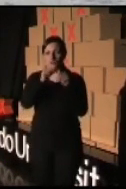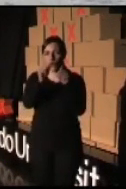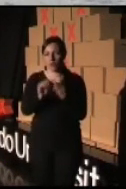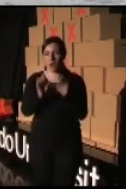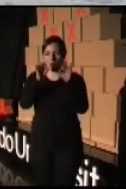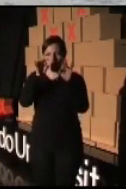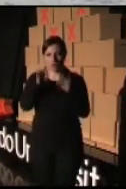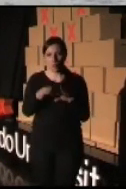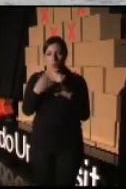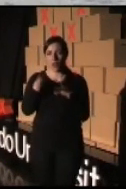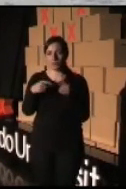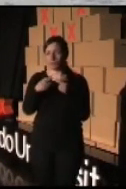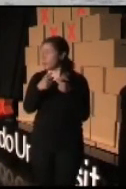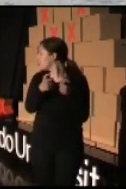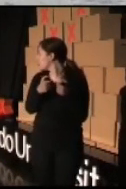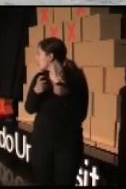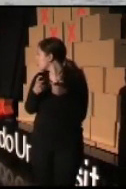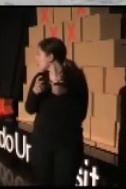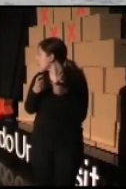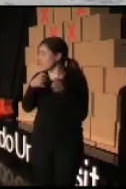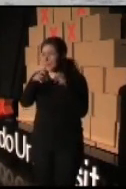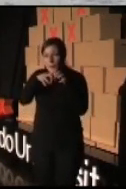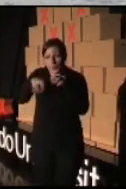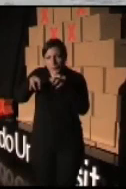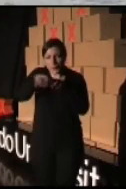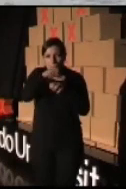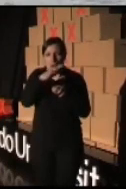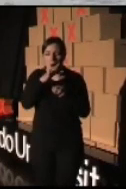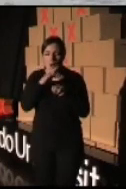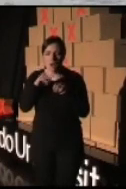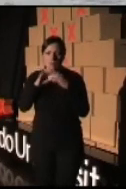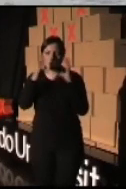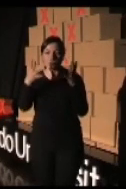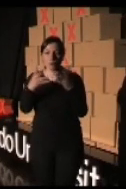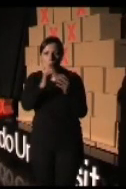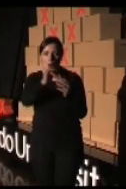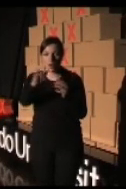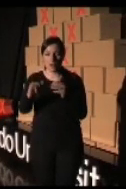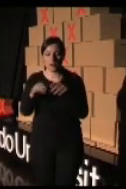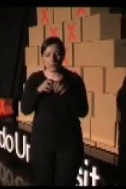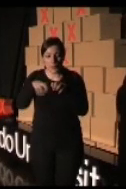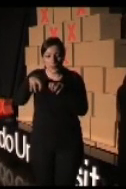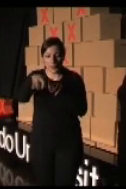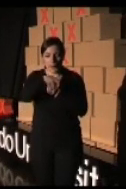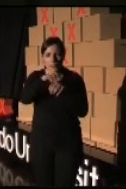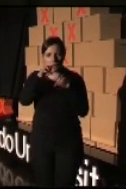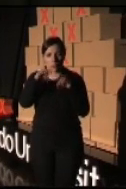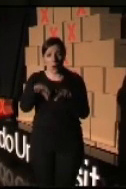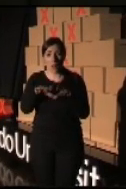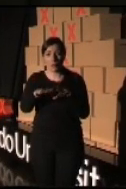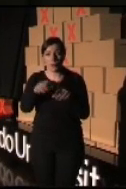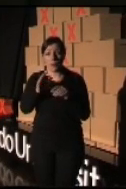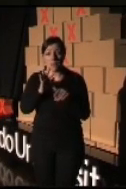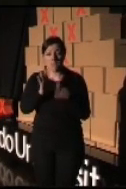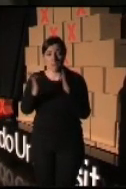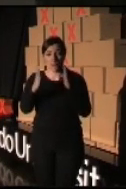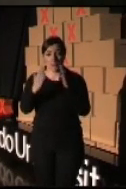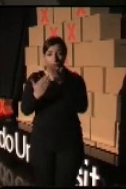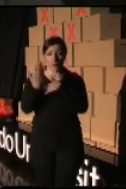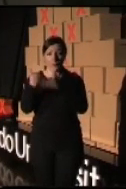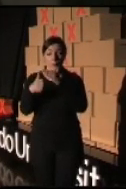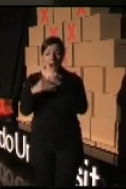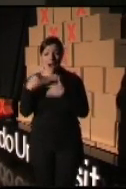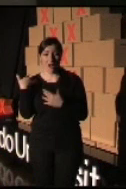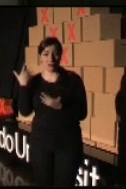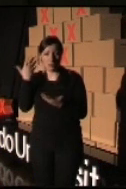que estos estromatolitos que ahora se encuentran en algunas zonas aisladas del planeta. Pero bueno, desde ese momento hasta el momento